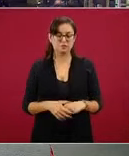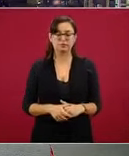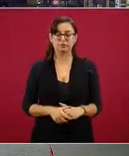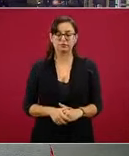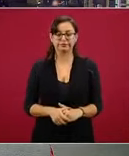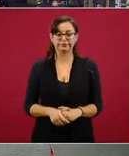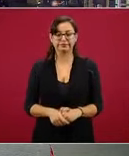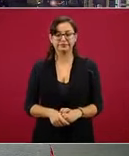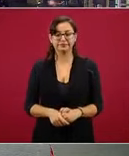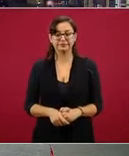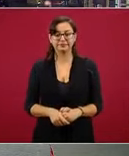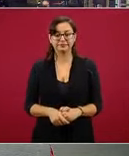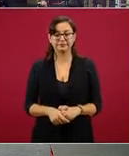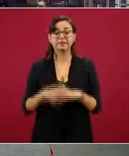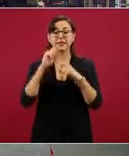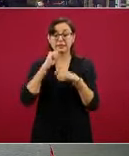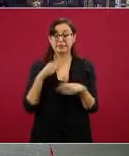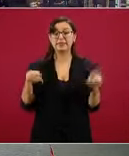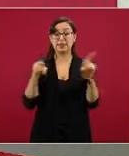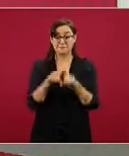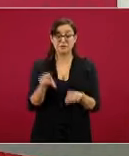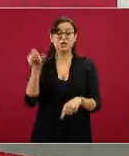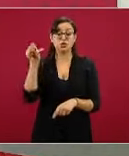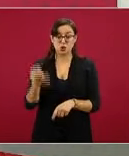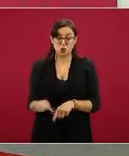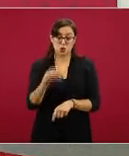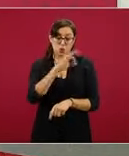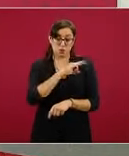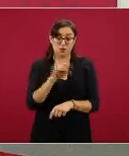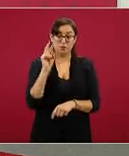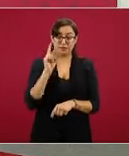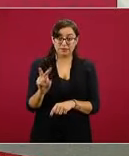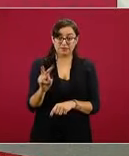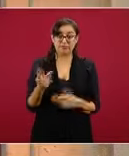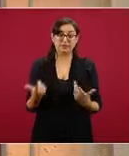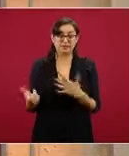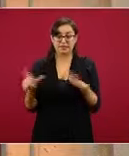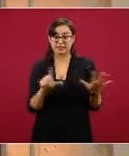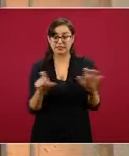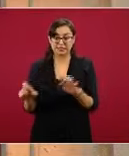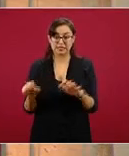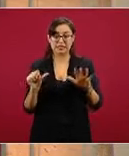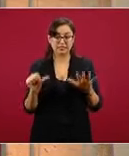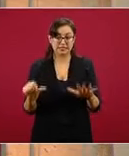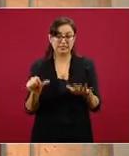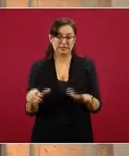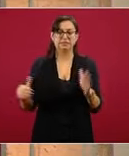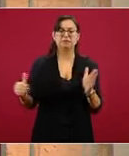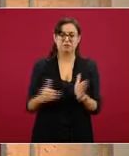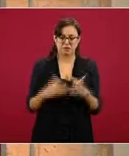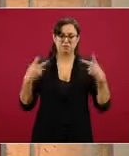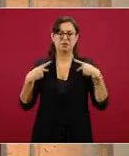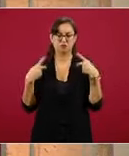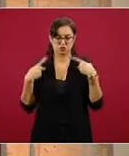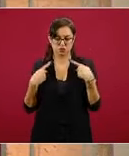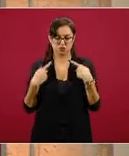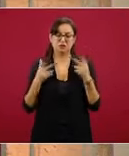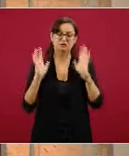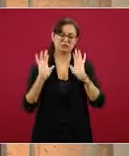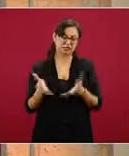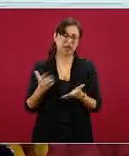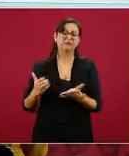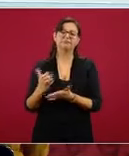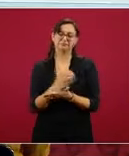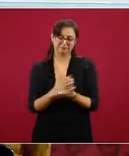últimos 14 días. Así también para el día de hoy, prácticamente 716.000 son las personas que ya se han